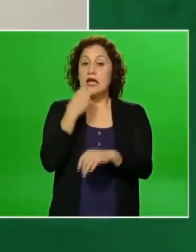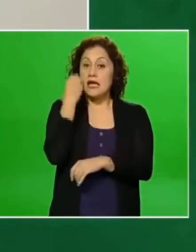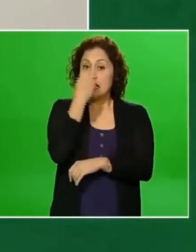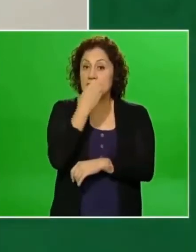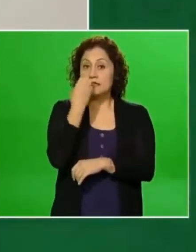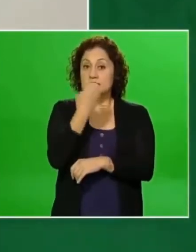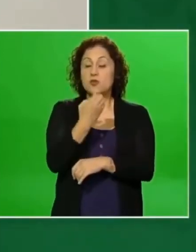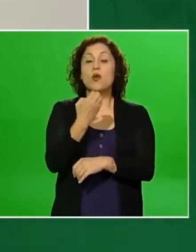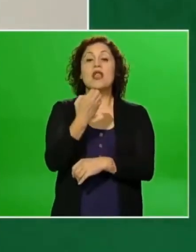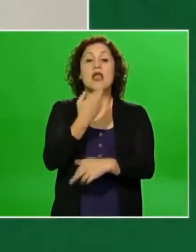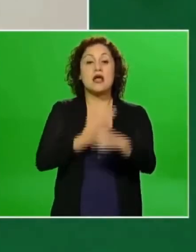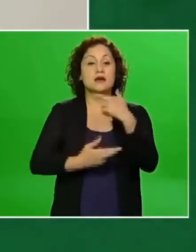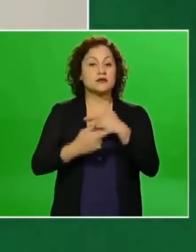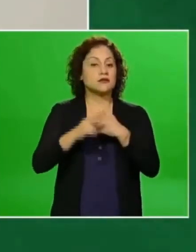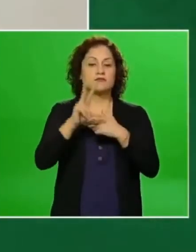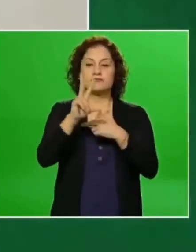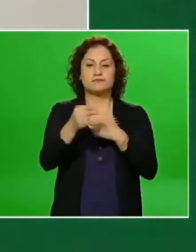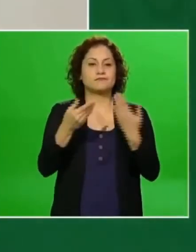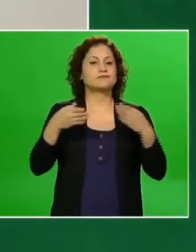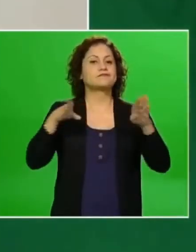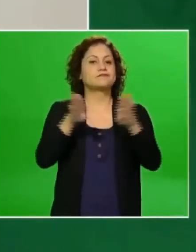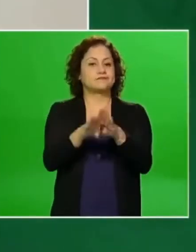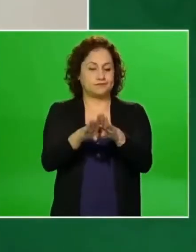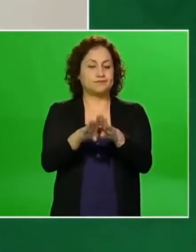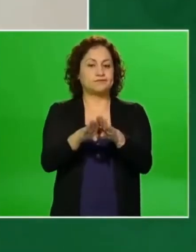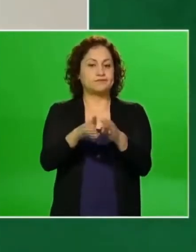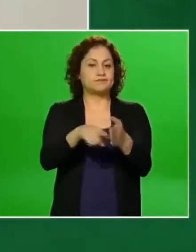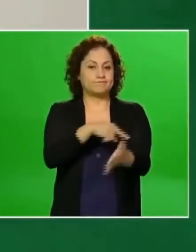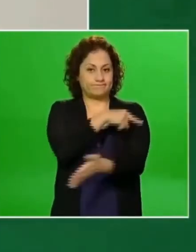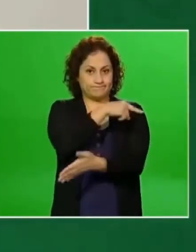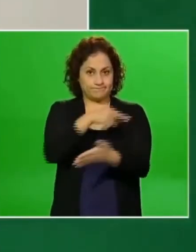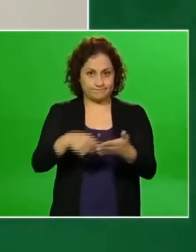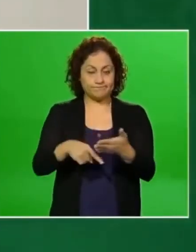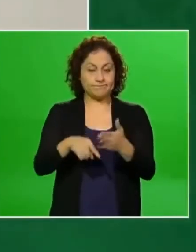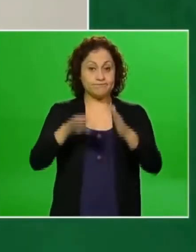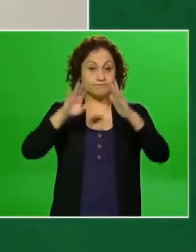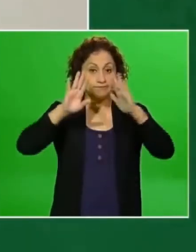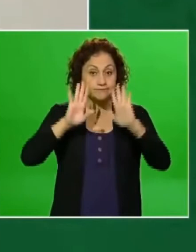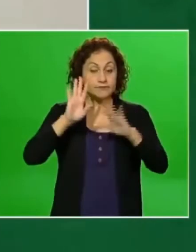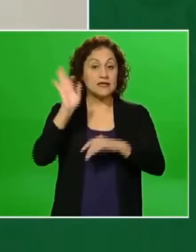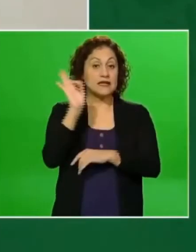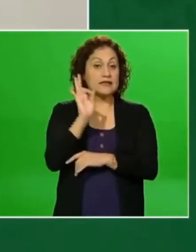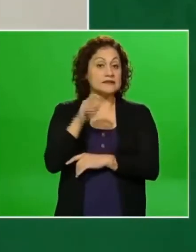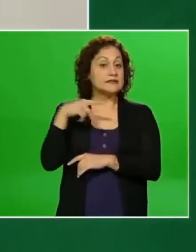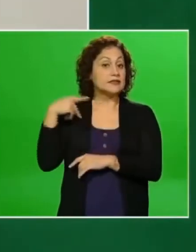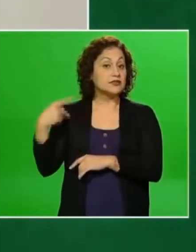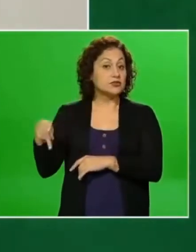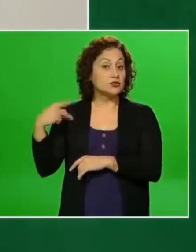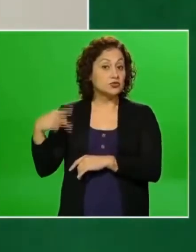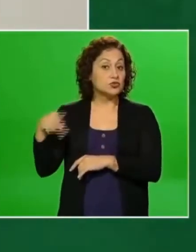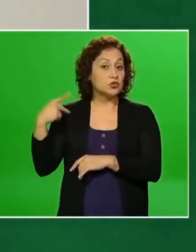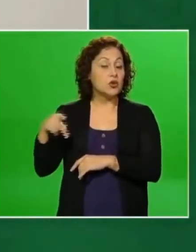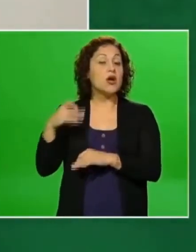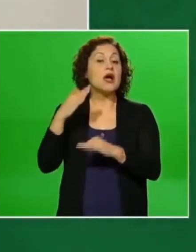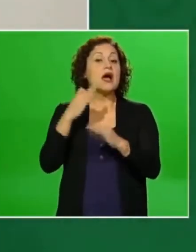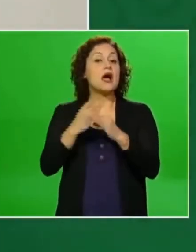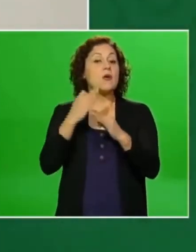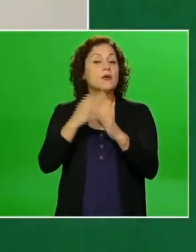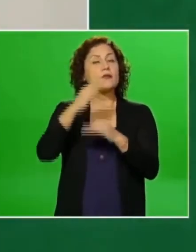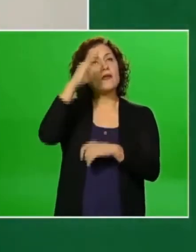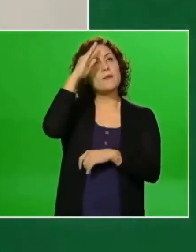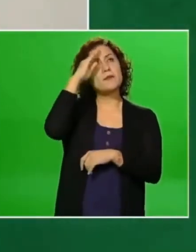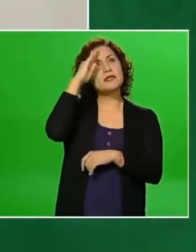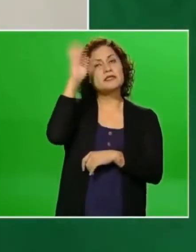de manera presencial y de seguro ellos tienen pensado que si alcanza el periodo escolar actual y